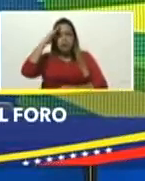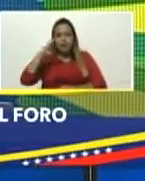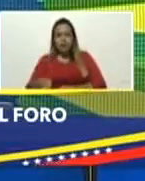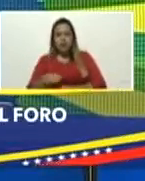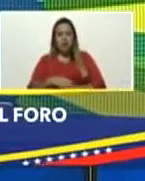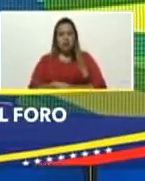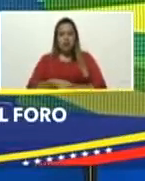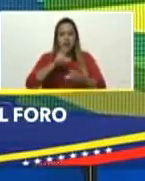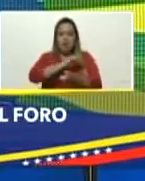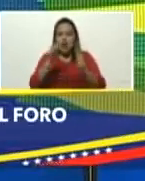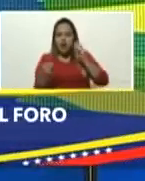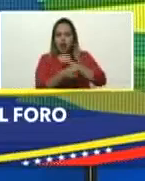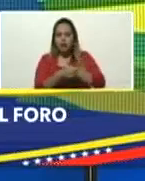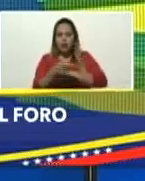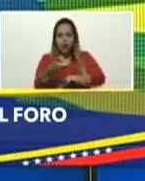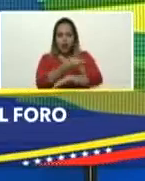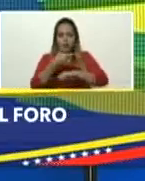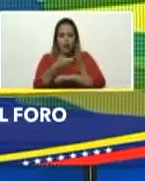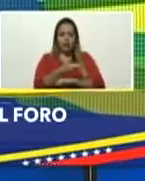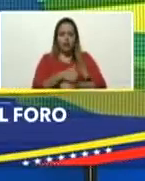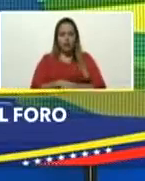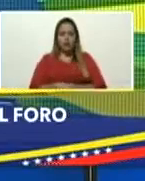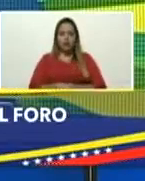para el cambio de régimen.